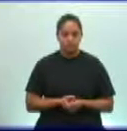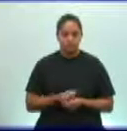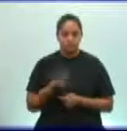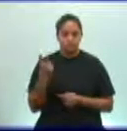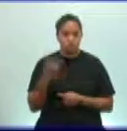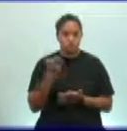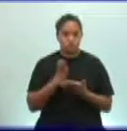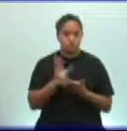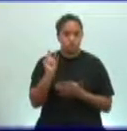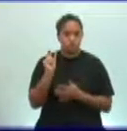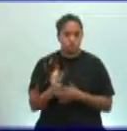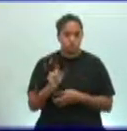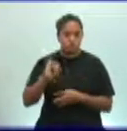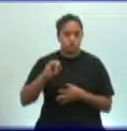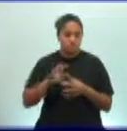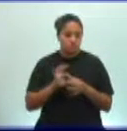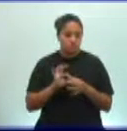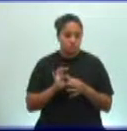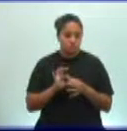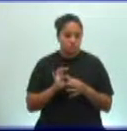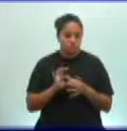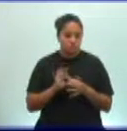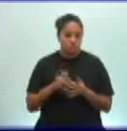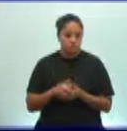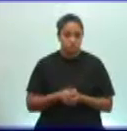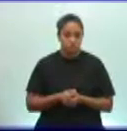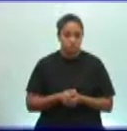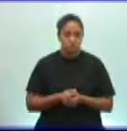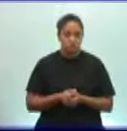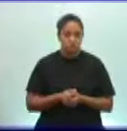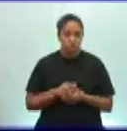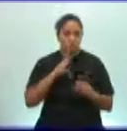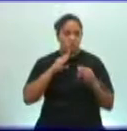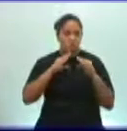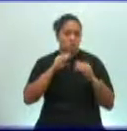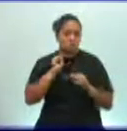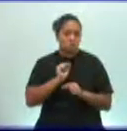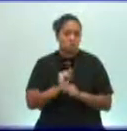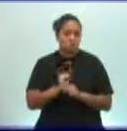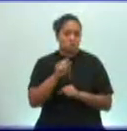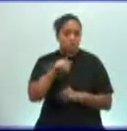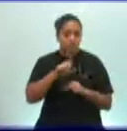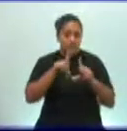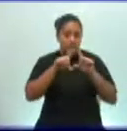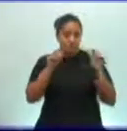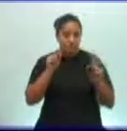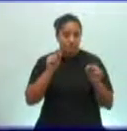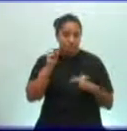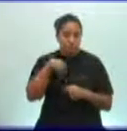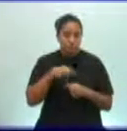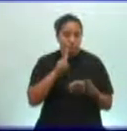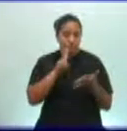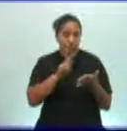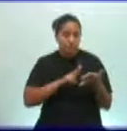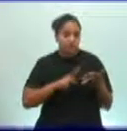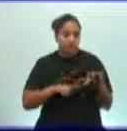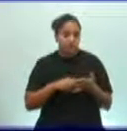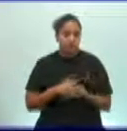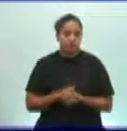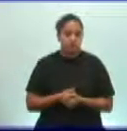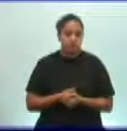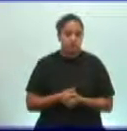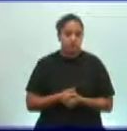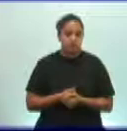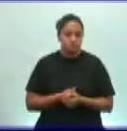Dos alumnos de sexto grado, Hansel y Silen, conversan sobre el texto que acabas de leer. Hansel dice que el texto es